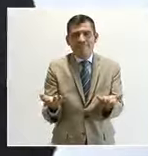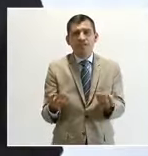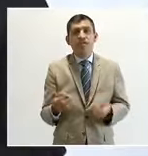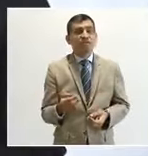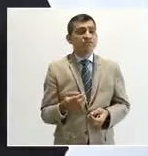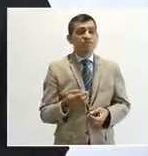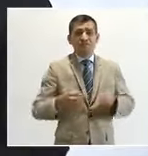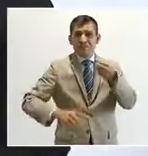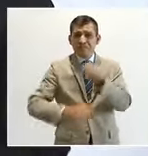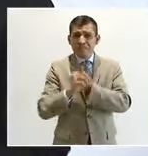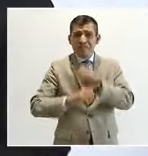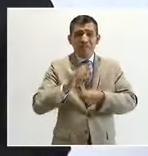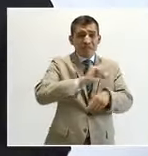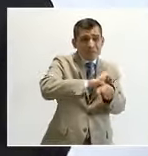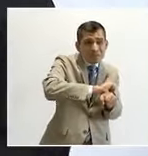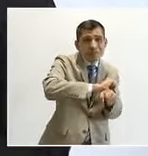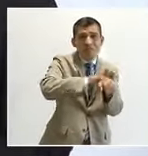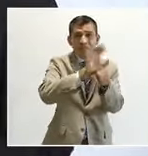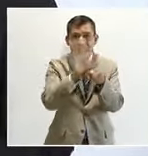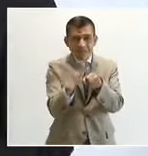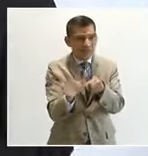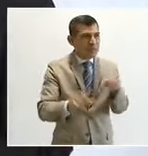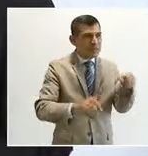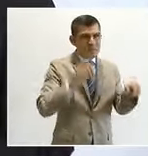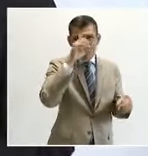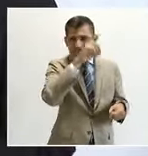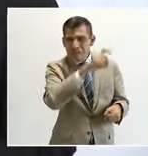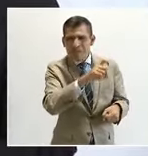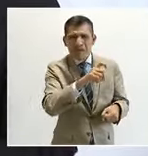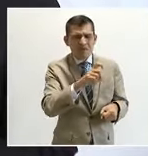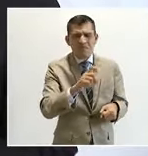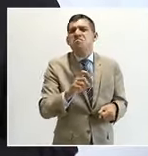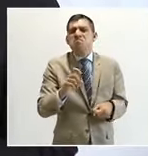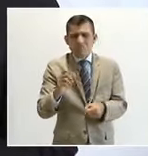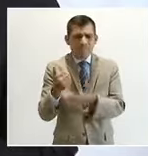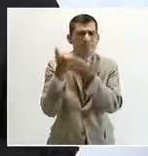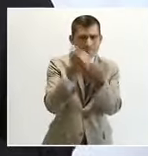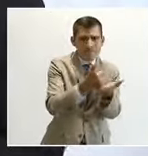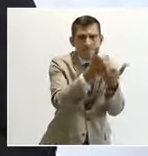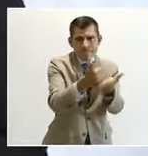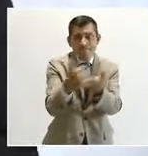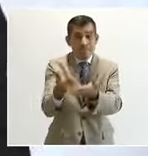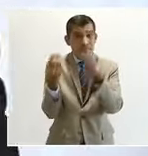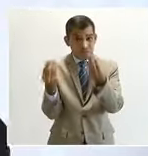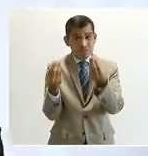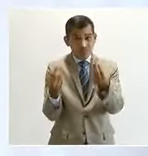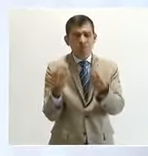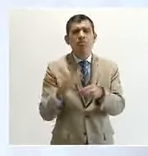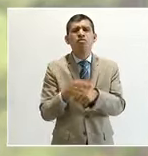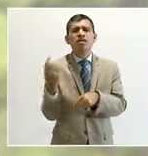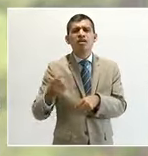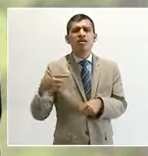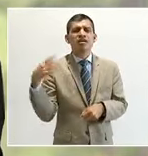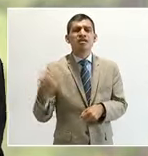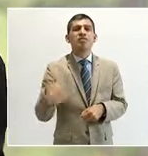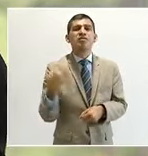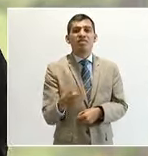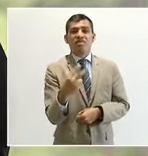mucho cuando más se necesitaba porque no hubo una crisis